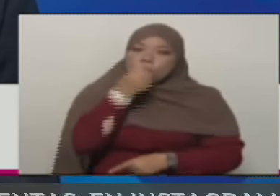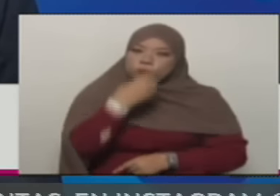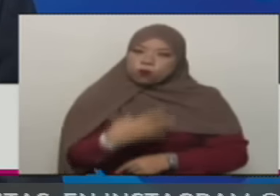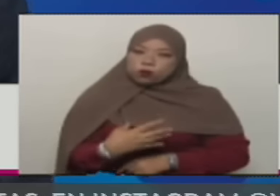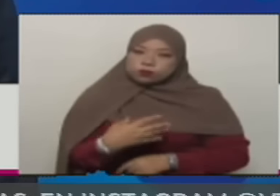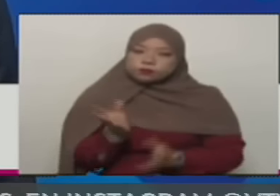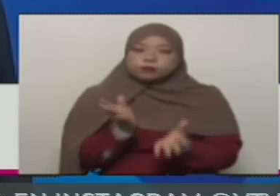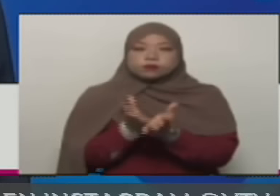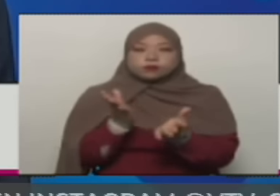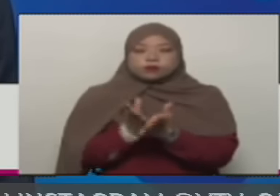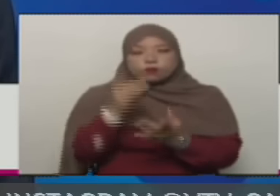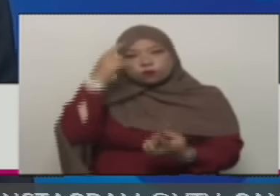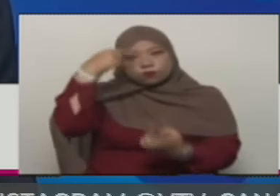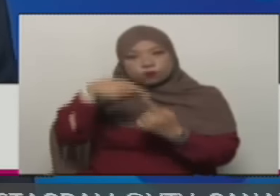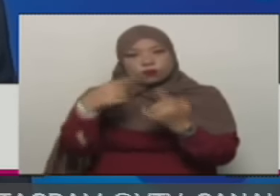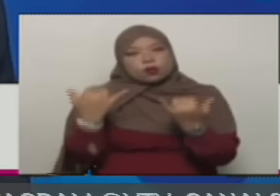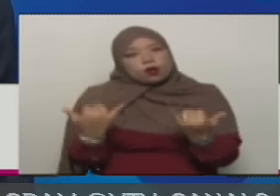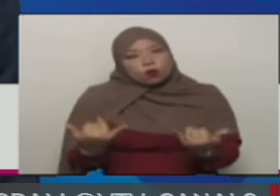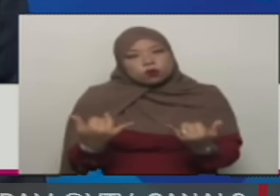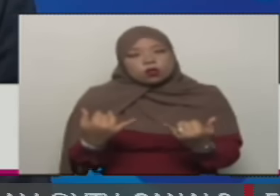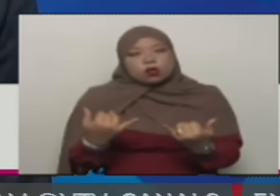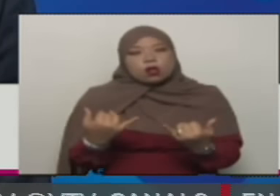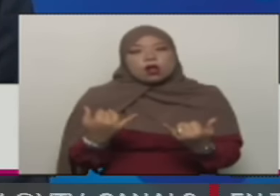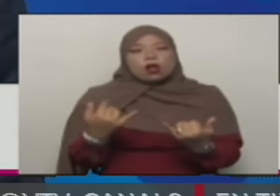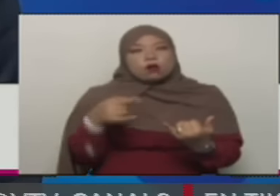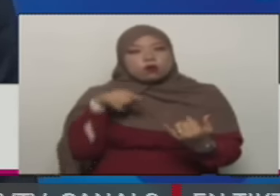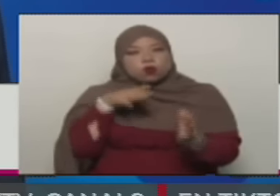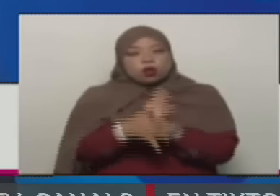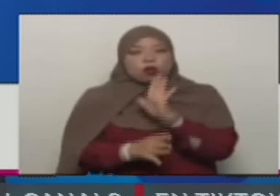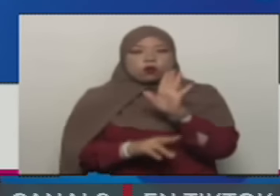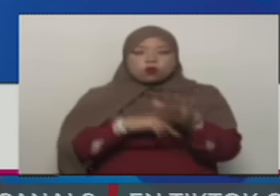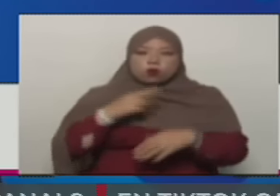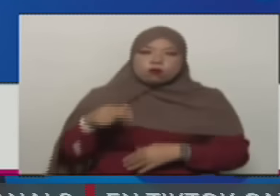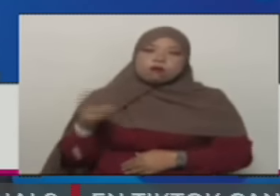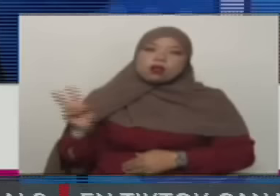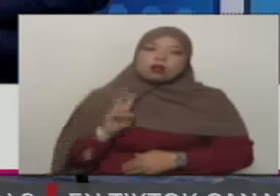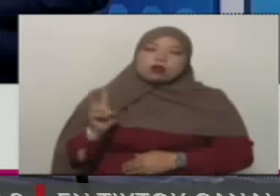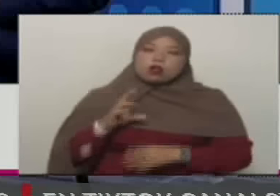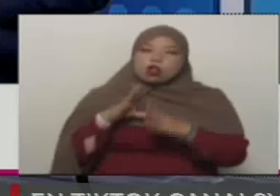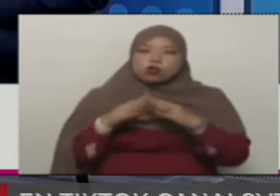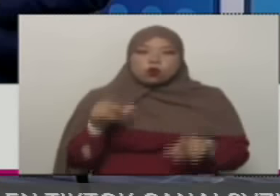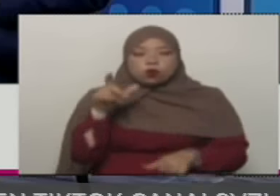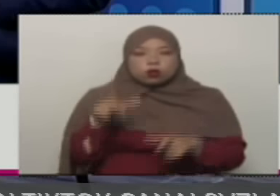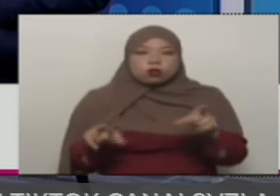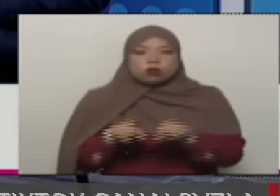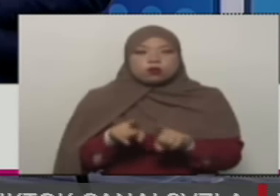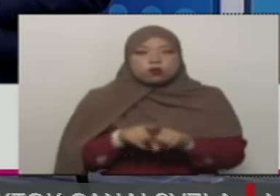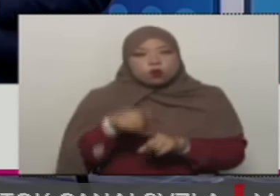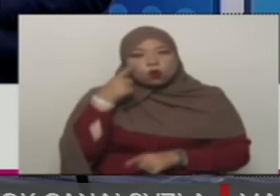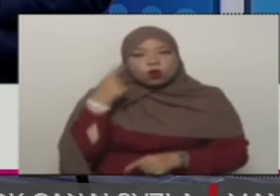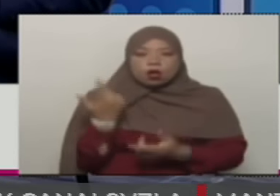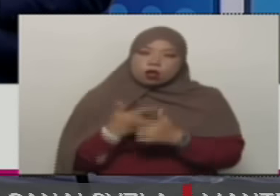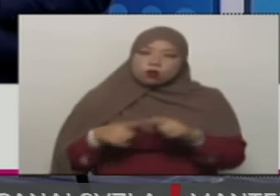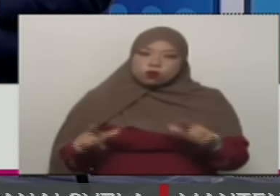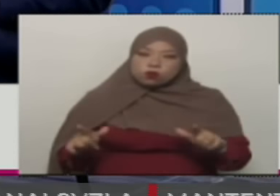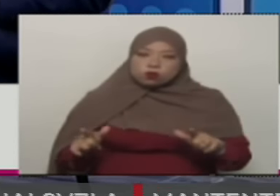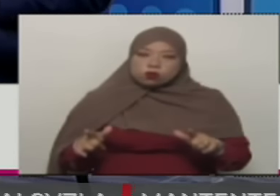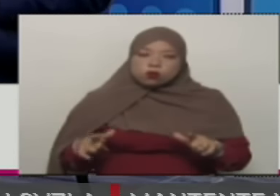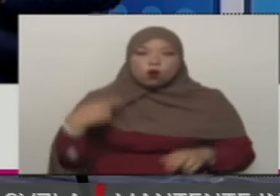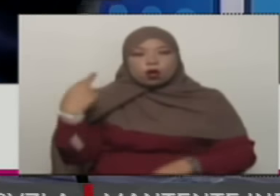la escuela tiene que apuntar en esa dirección. Es decir, es una herramienta para construir el país que soñamos todas y todos. Por eso tú tienes que liderar una